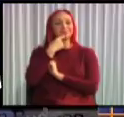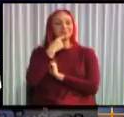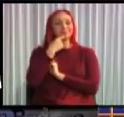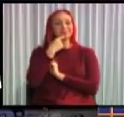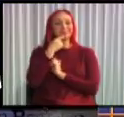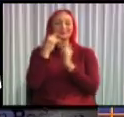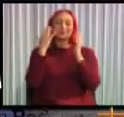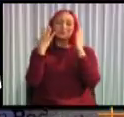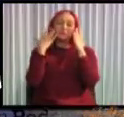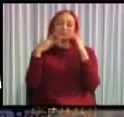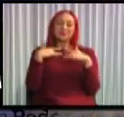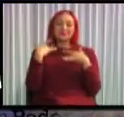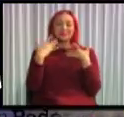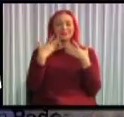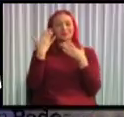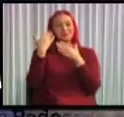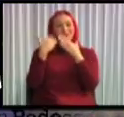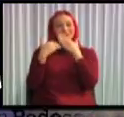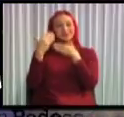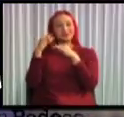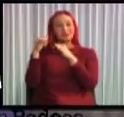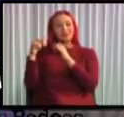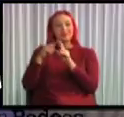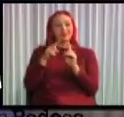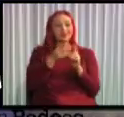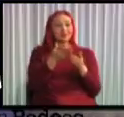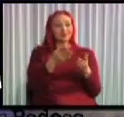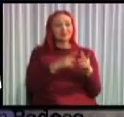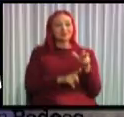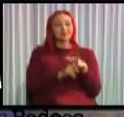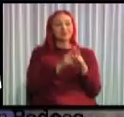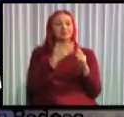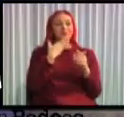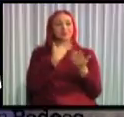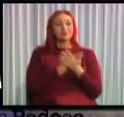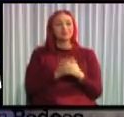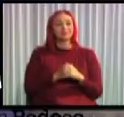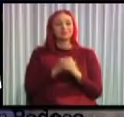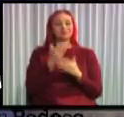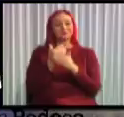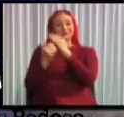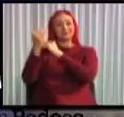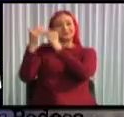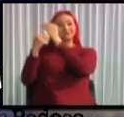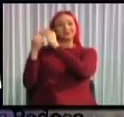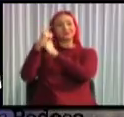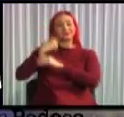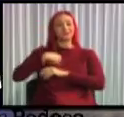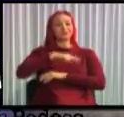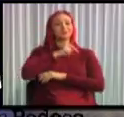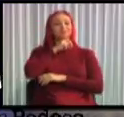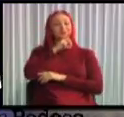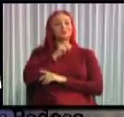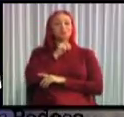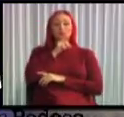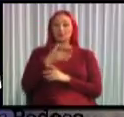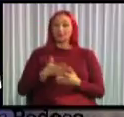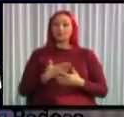nostalgia, donde nos dan trompos, nos dan ciertas cosas. Y, pues, pucha, fue una regresión total para nosotros, pero la verdad